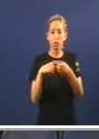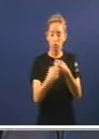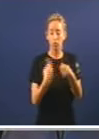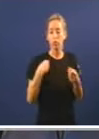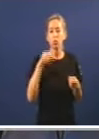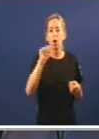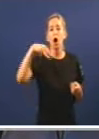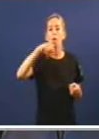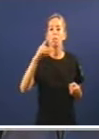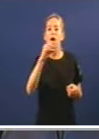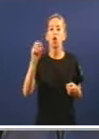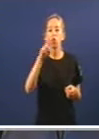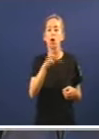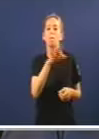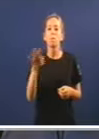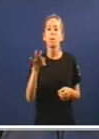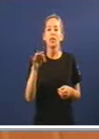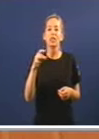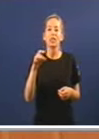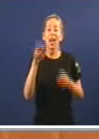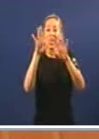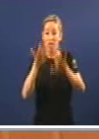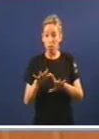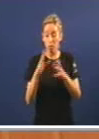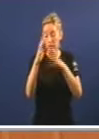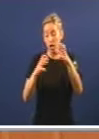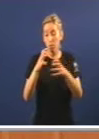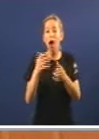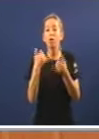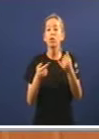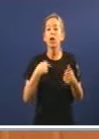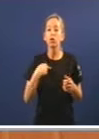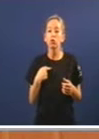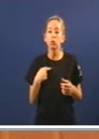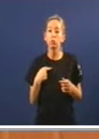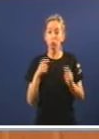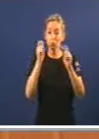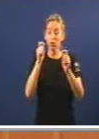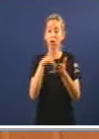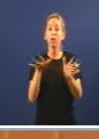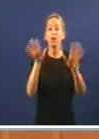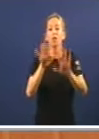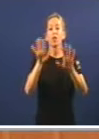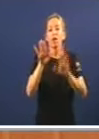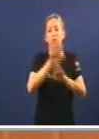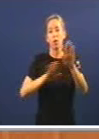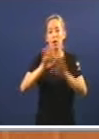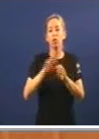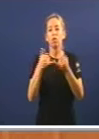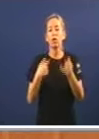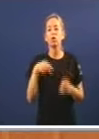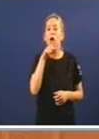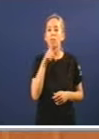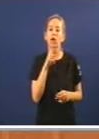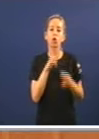esforzo teimudo da clase traballadora o que fixo que o dictador morrera na cama, pero que a